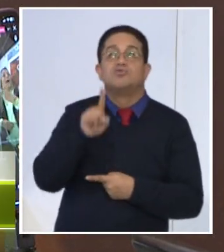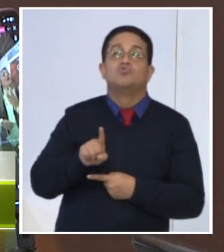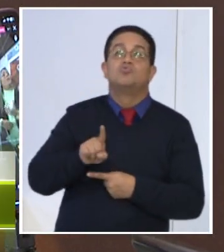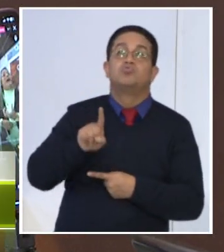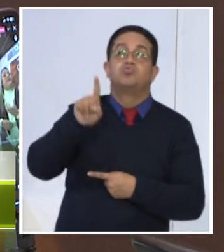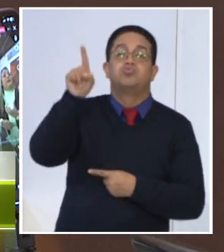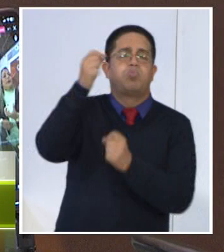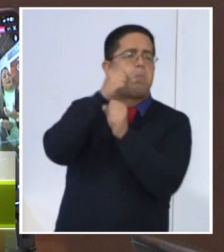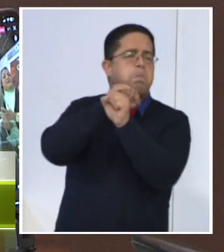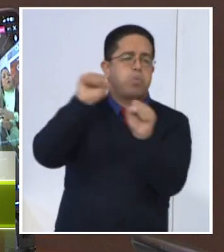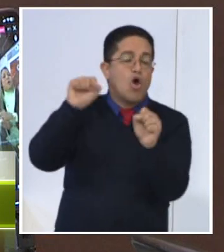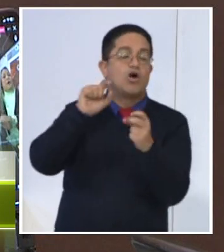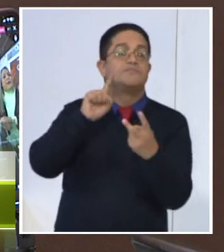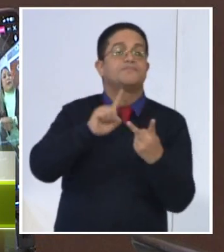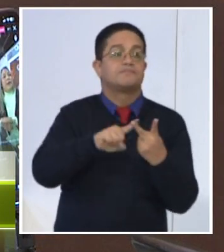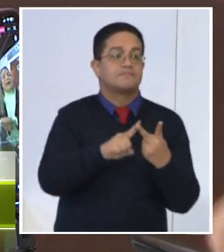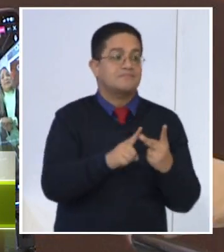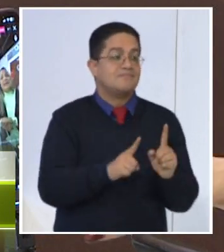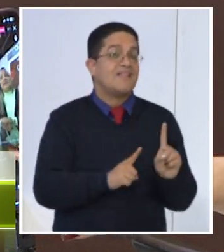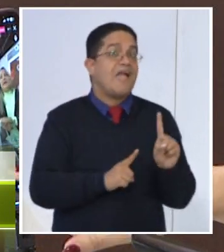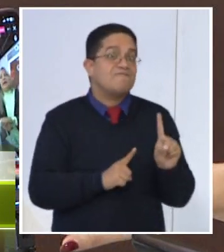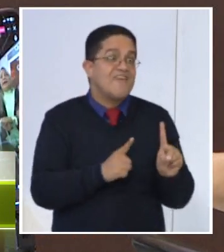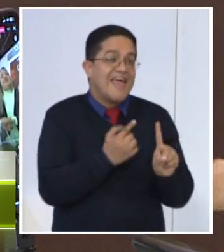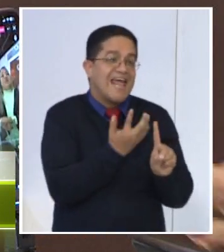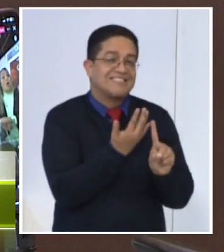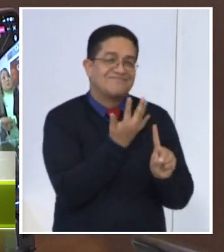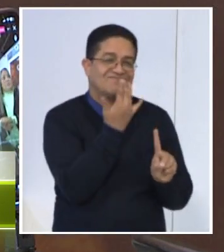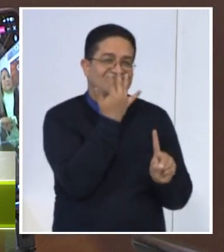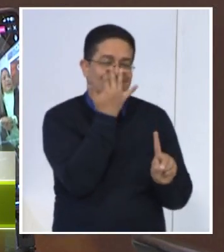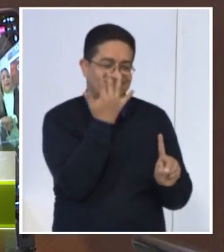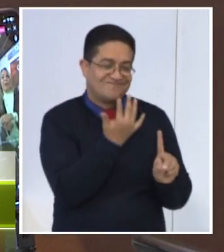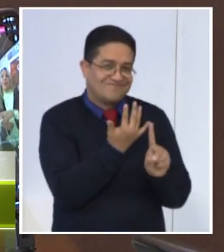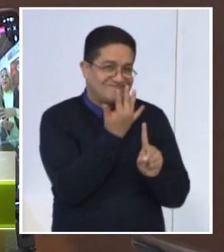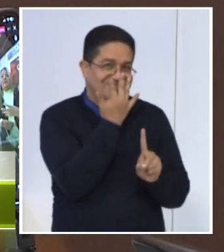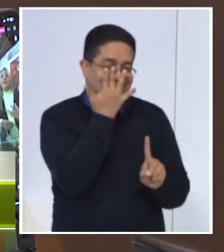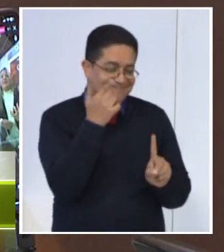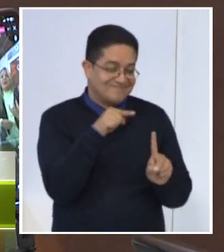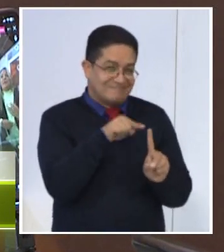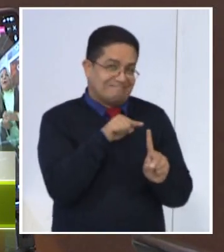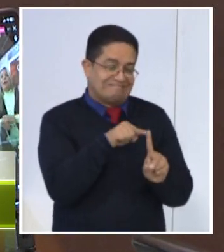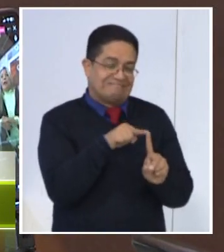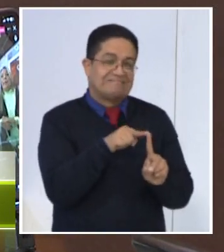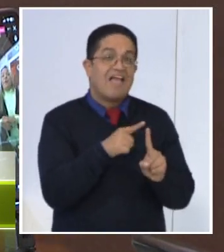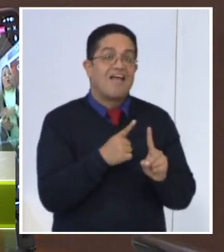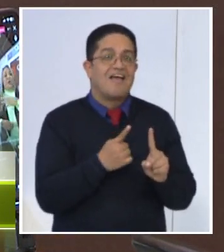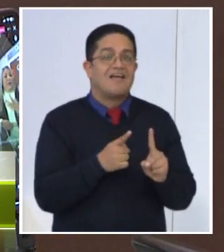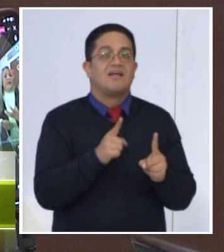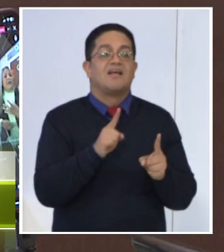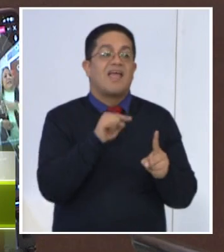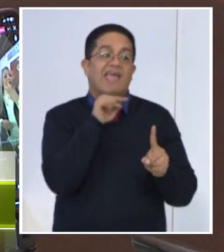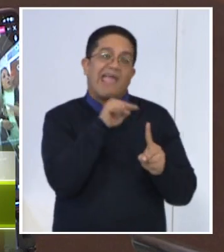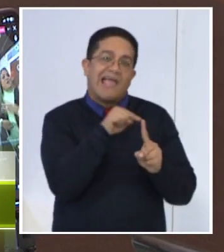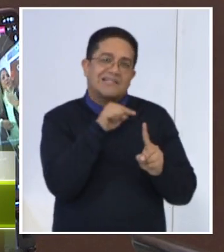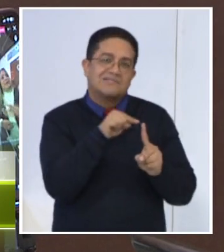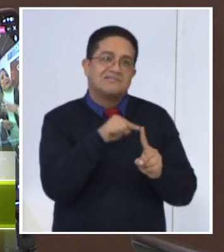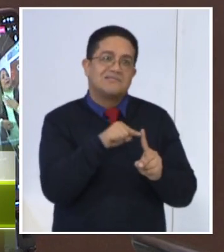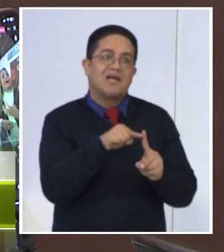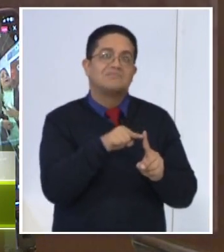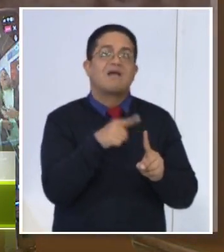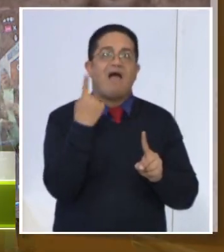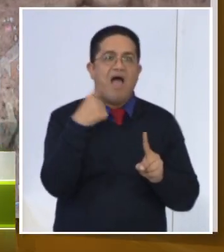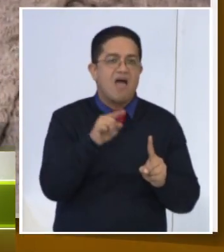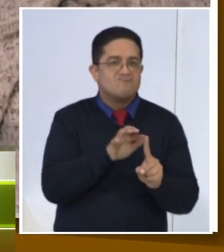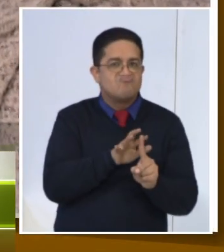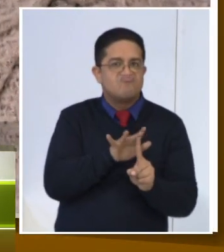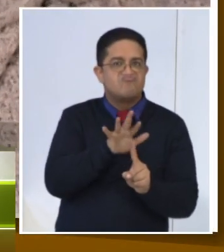velas aromáticas que se colocan en las casas, son, vamos a decir así, proteínas que se van a conseguir en el aire